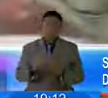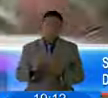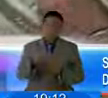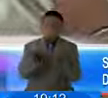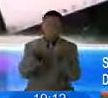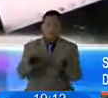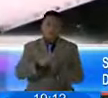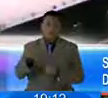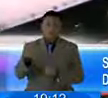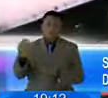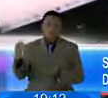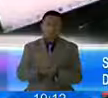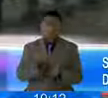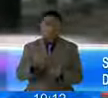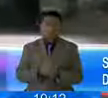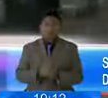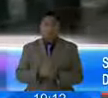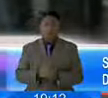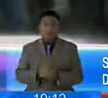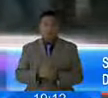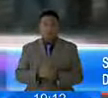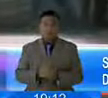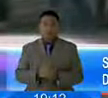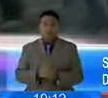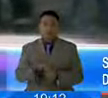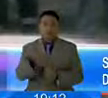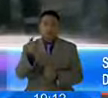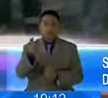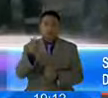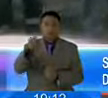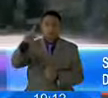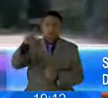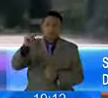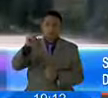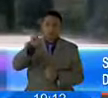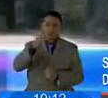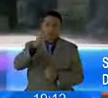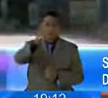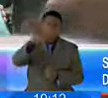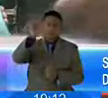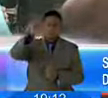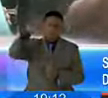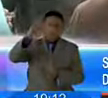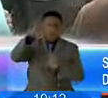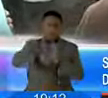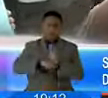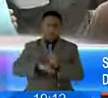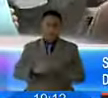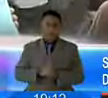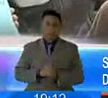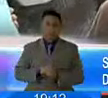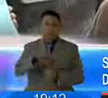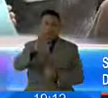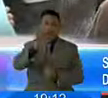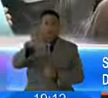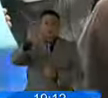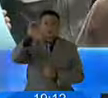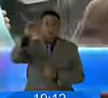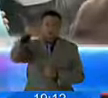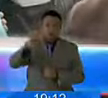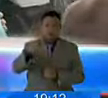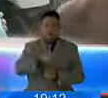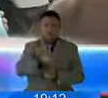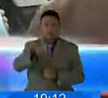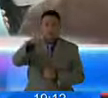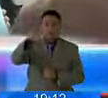la recaudación de la tasa por recolección de basura disminuiría en un 50%. Que el 95% de los recursos que